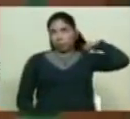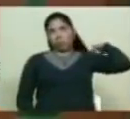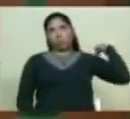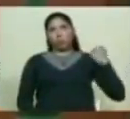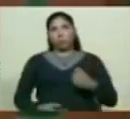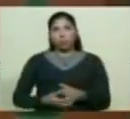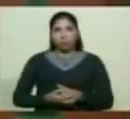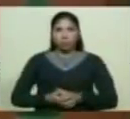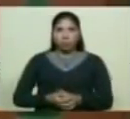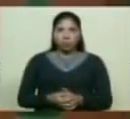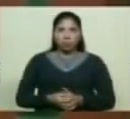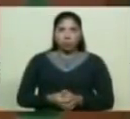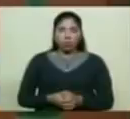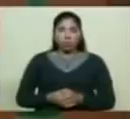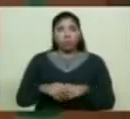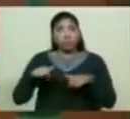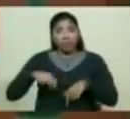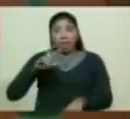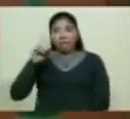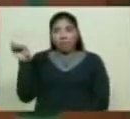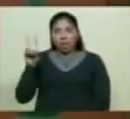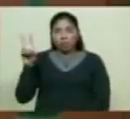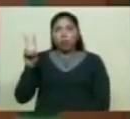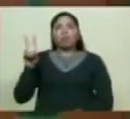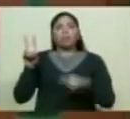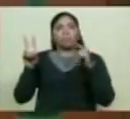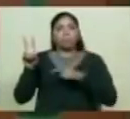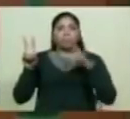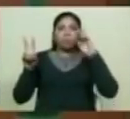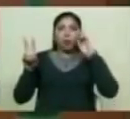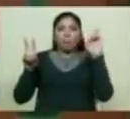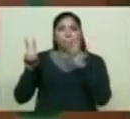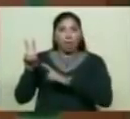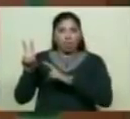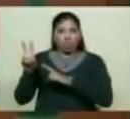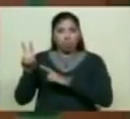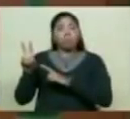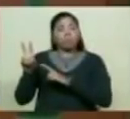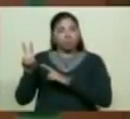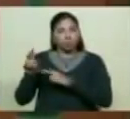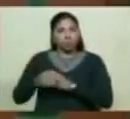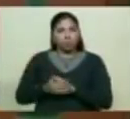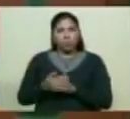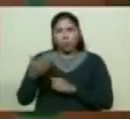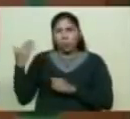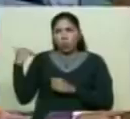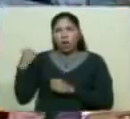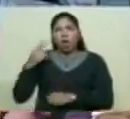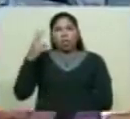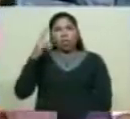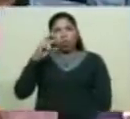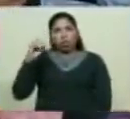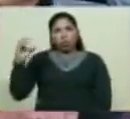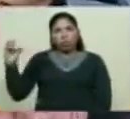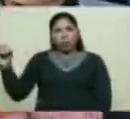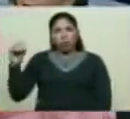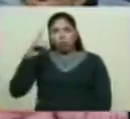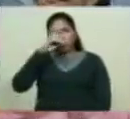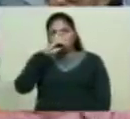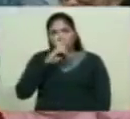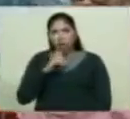que venezuela se respeta desde hace 200 años fueron expulsados los